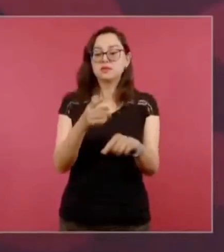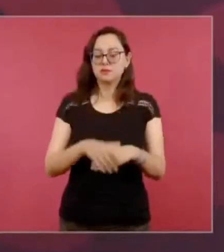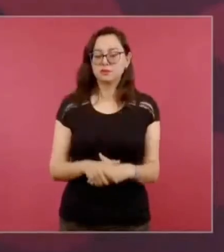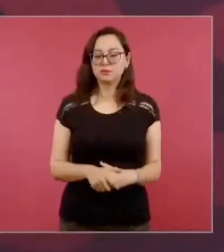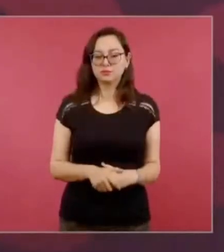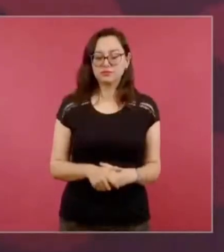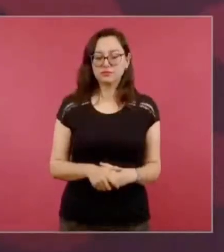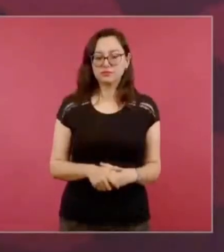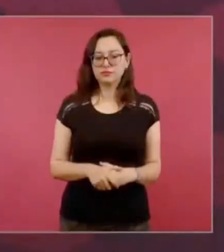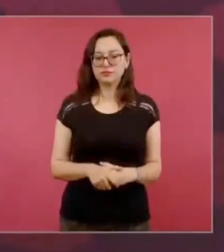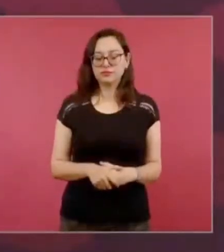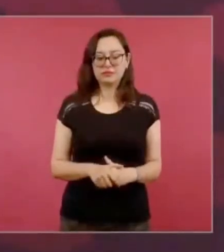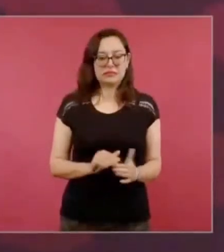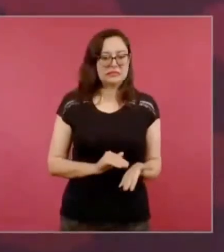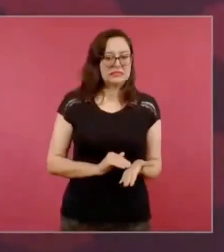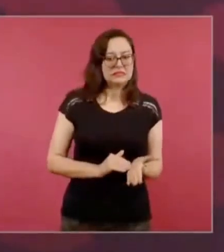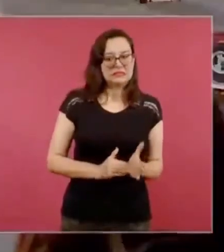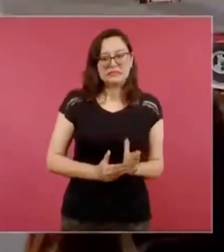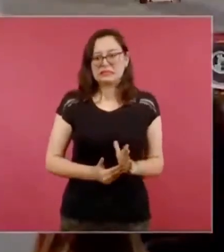que